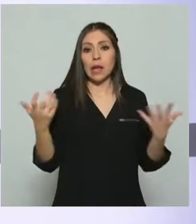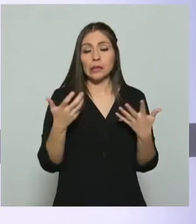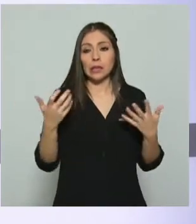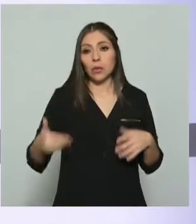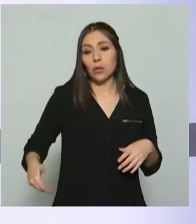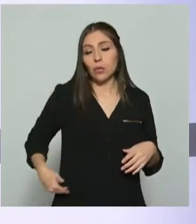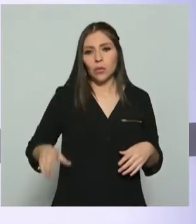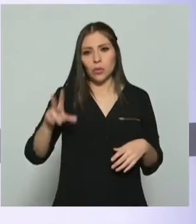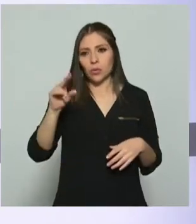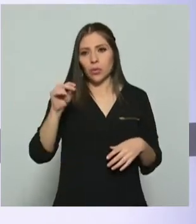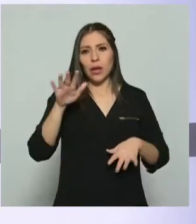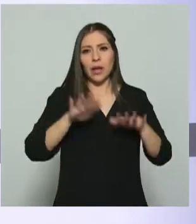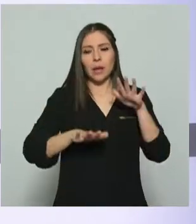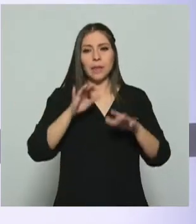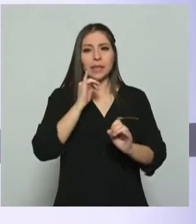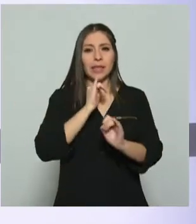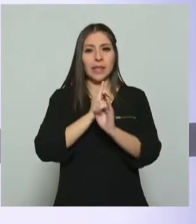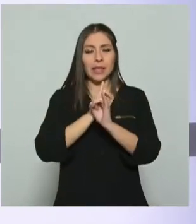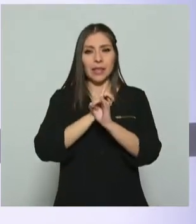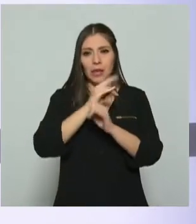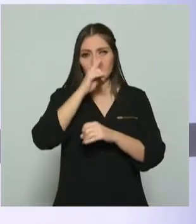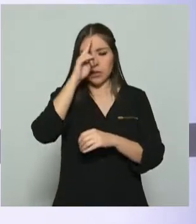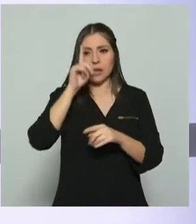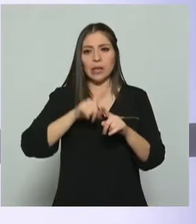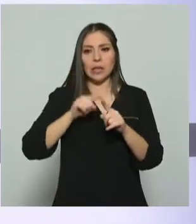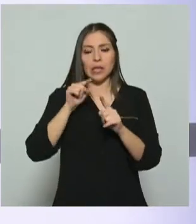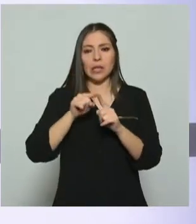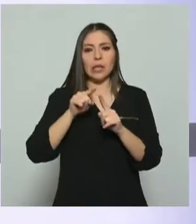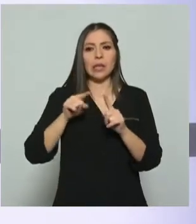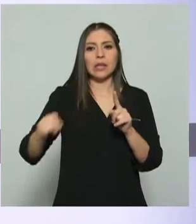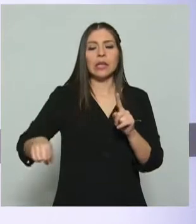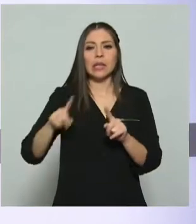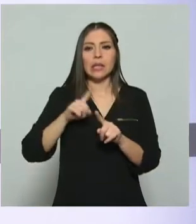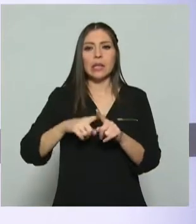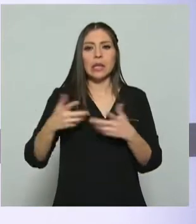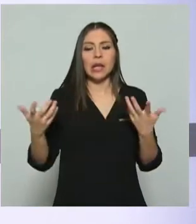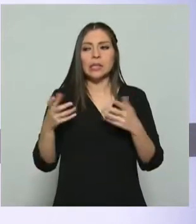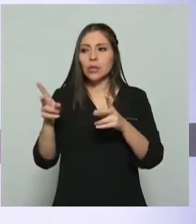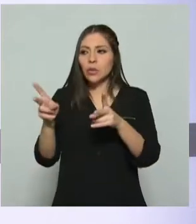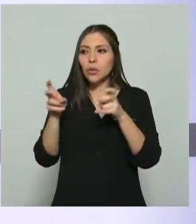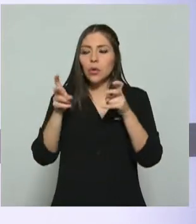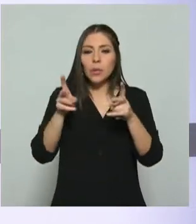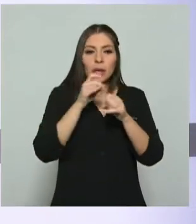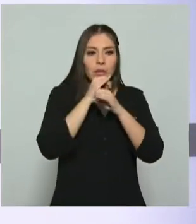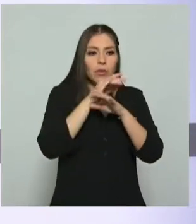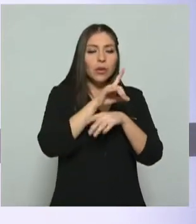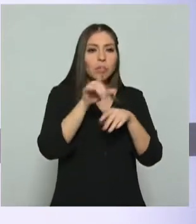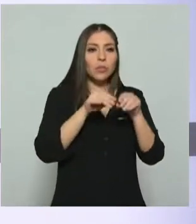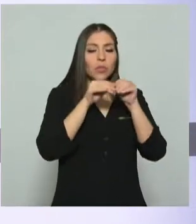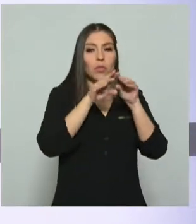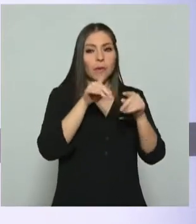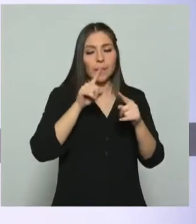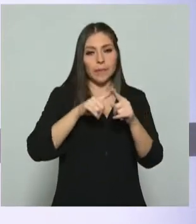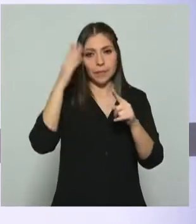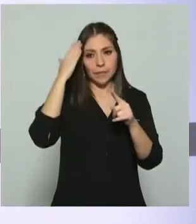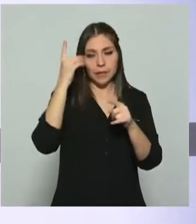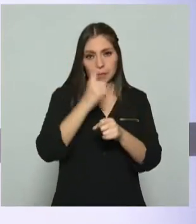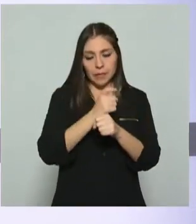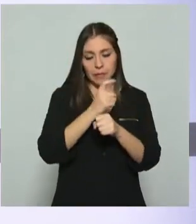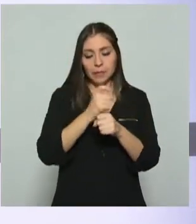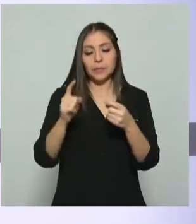digital, generalmente son el agresor primario, que es quien comparte o quien roba la información, pero también se